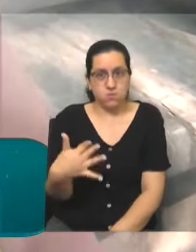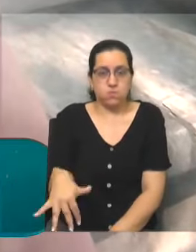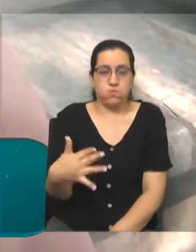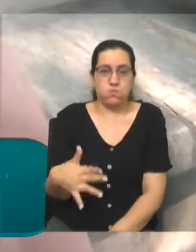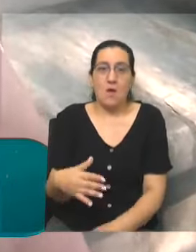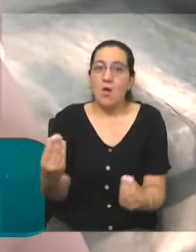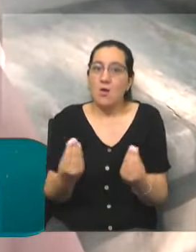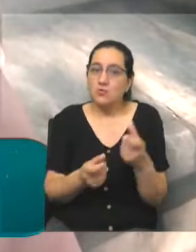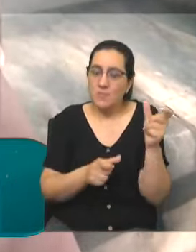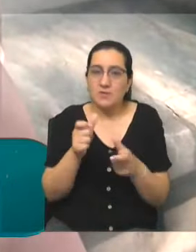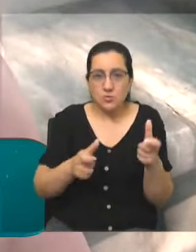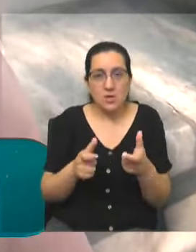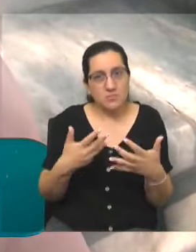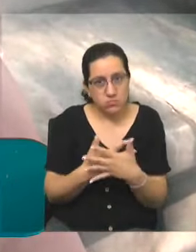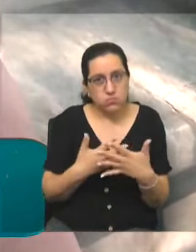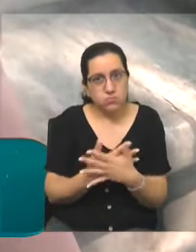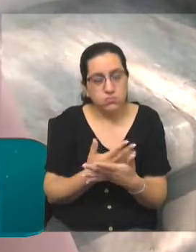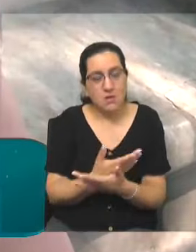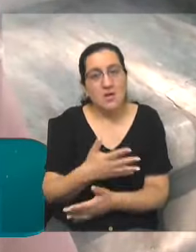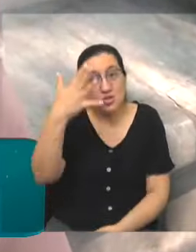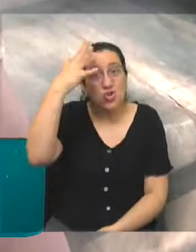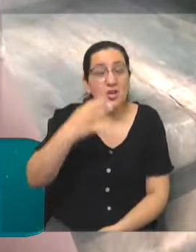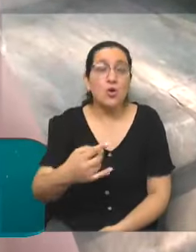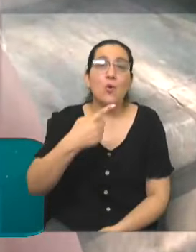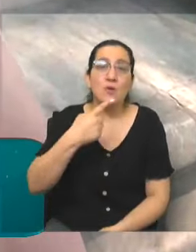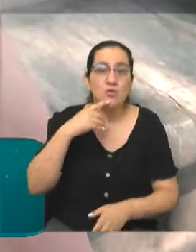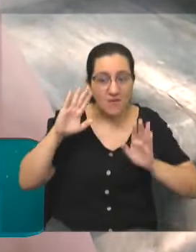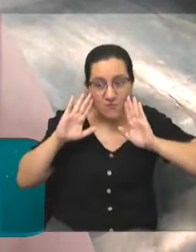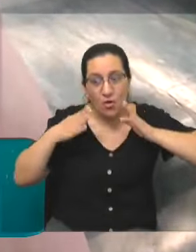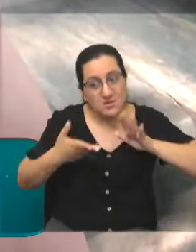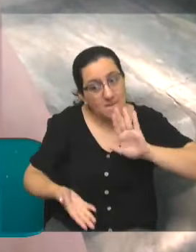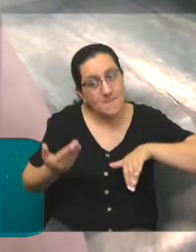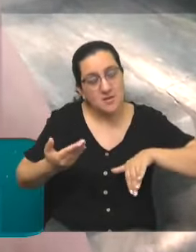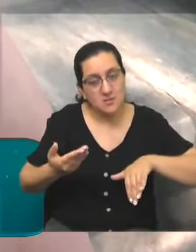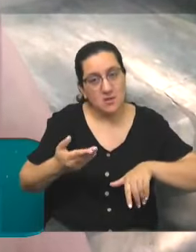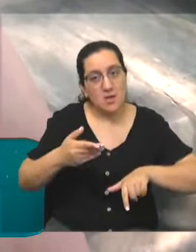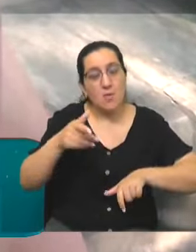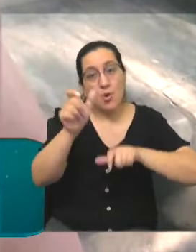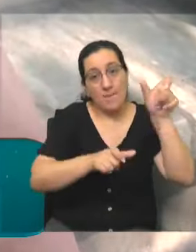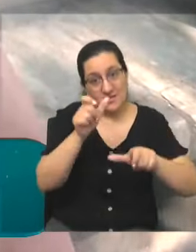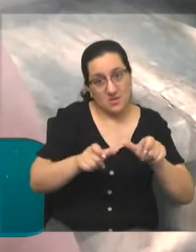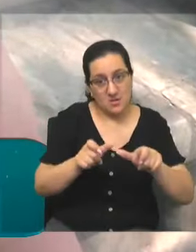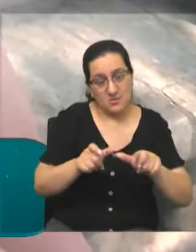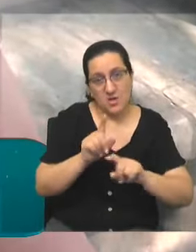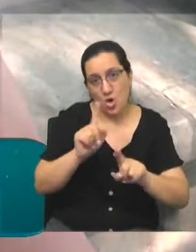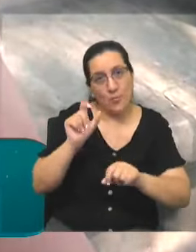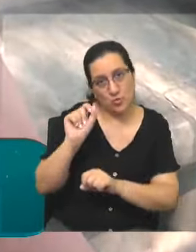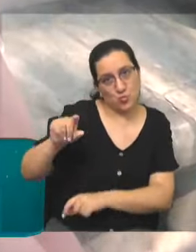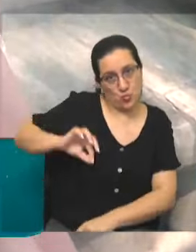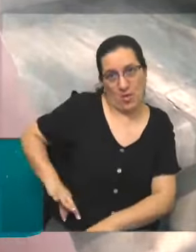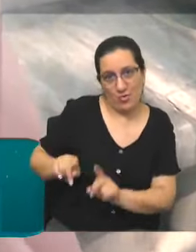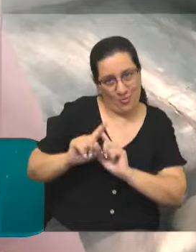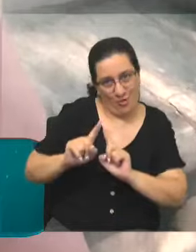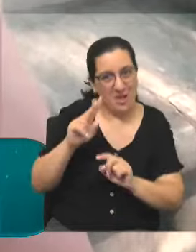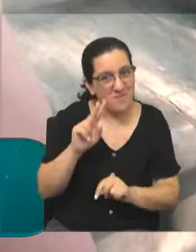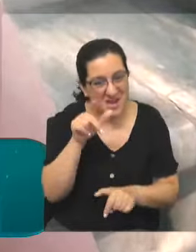mucha gente que está muy complicada y creo que los políticos tendrían que mirar más por la gente que por su propio bolsillo y su bienestar,